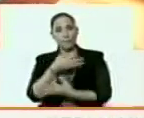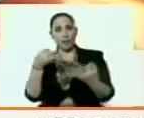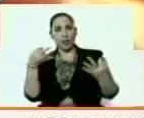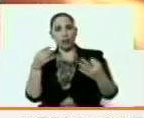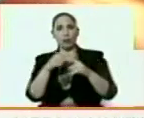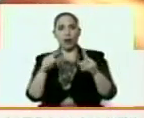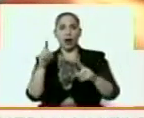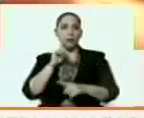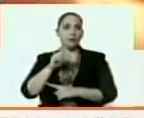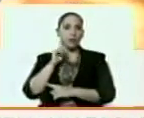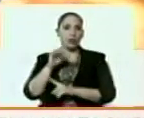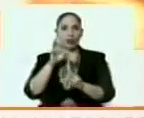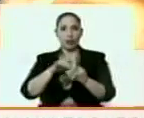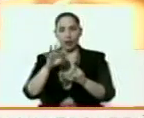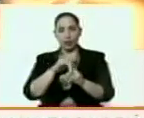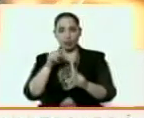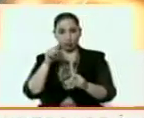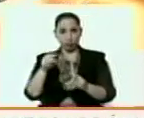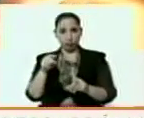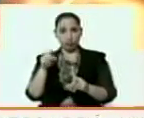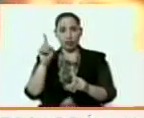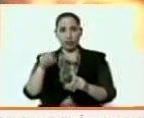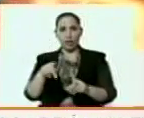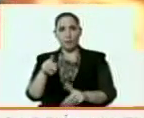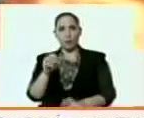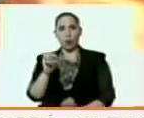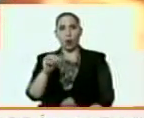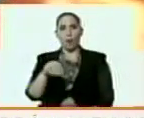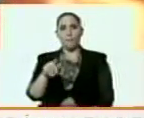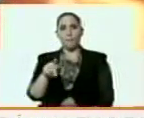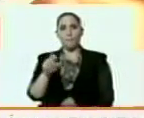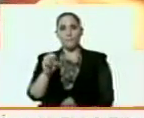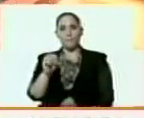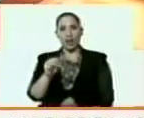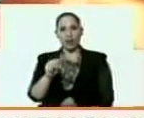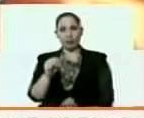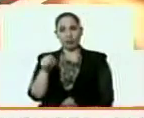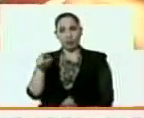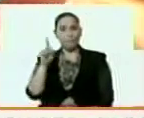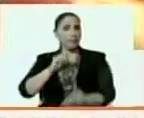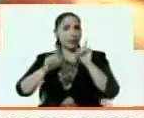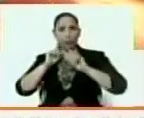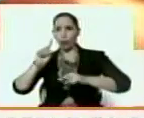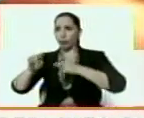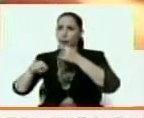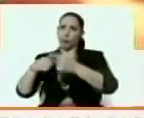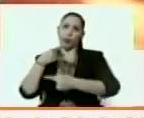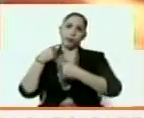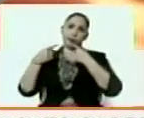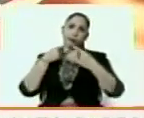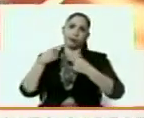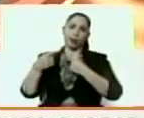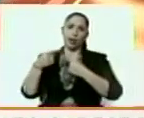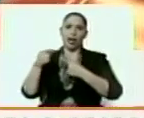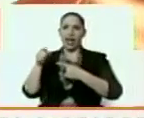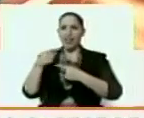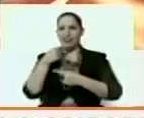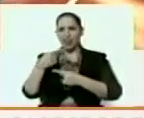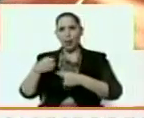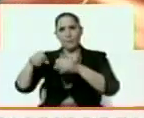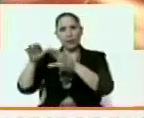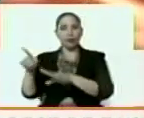perfectamente el amén del señor Pompeo, porque está, él mintió. Después de mi rueda de prensa dijo que había renunciado.